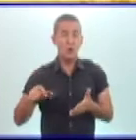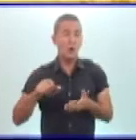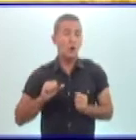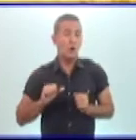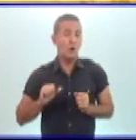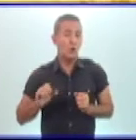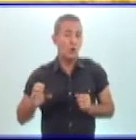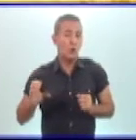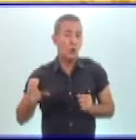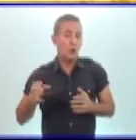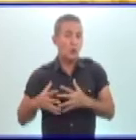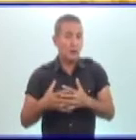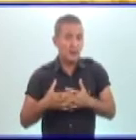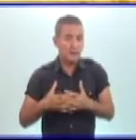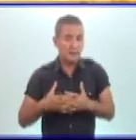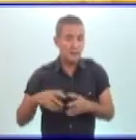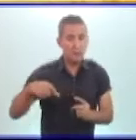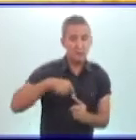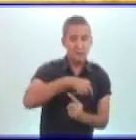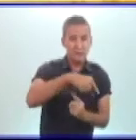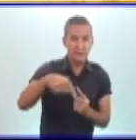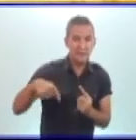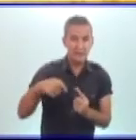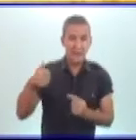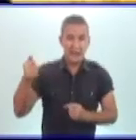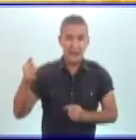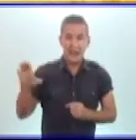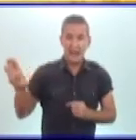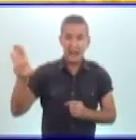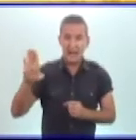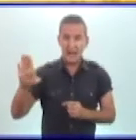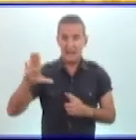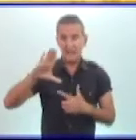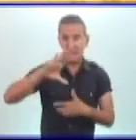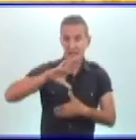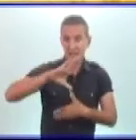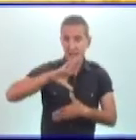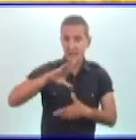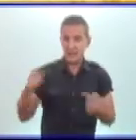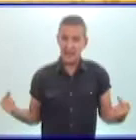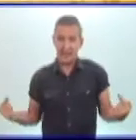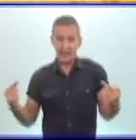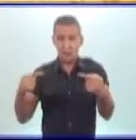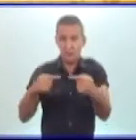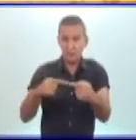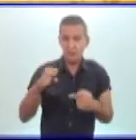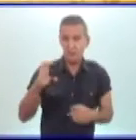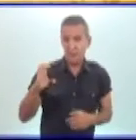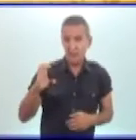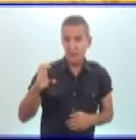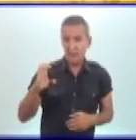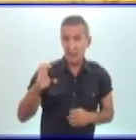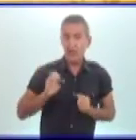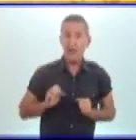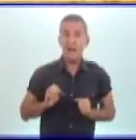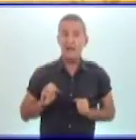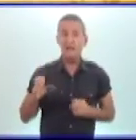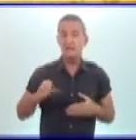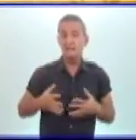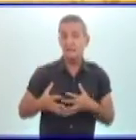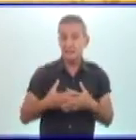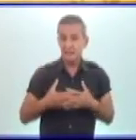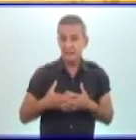Asia, África y América, estuvieron unidas y van precisamente a conectarse a ese capitalismo metropolitano en función de convertirse